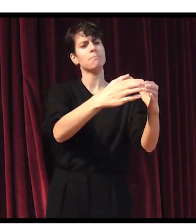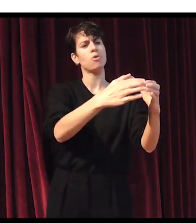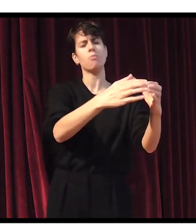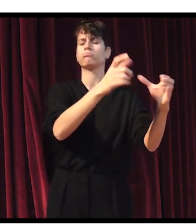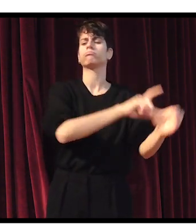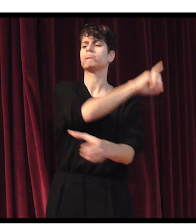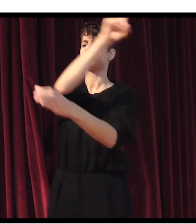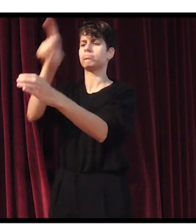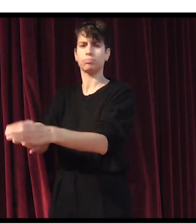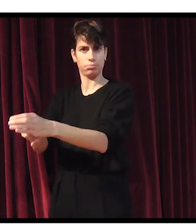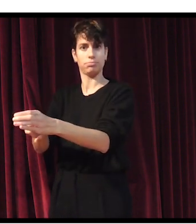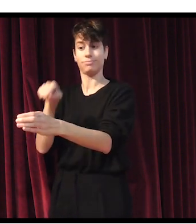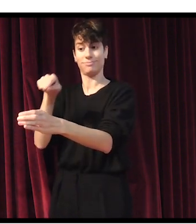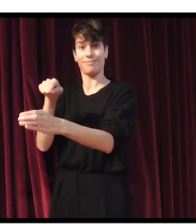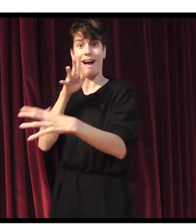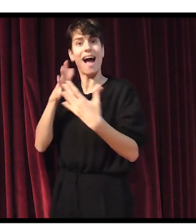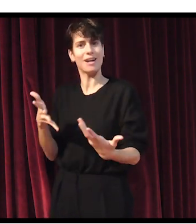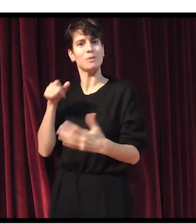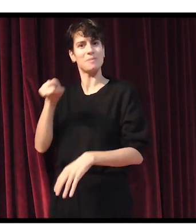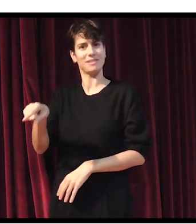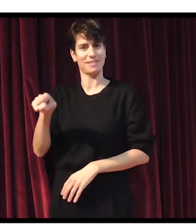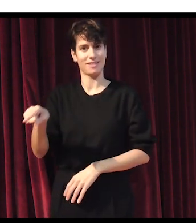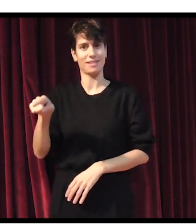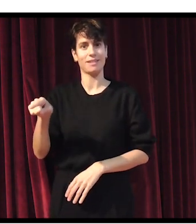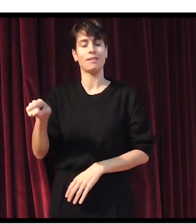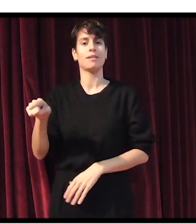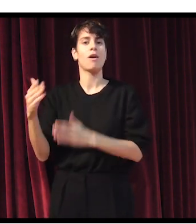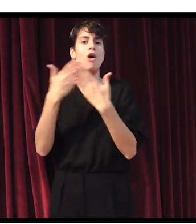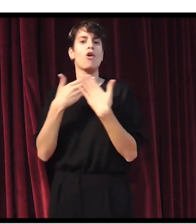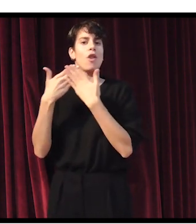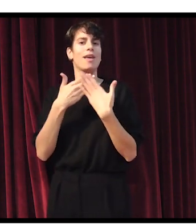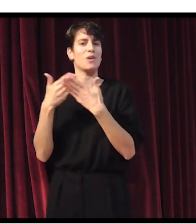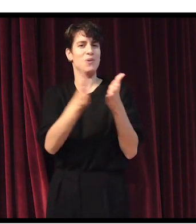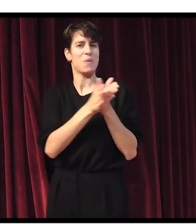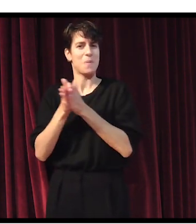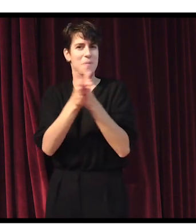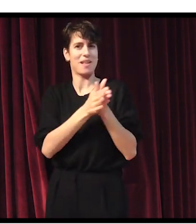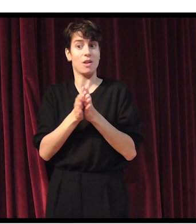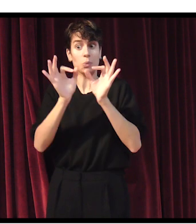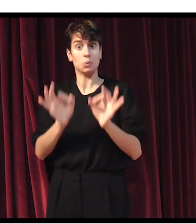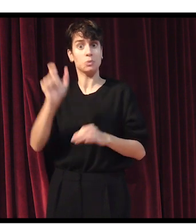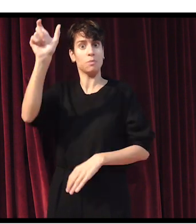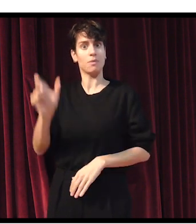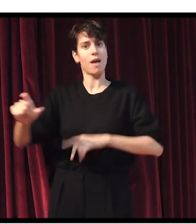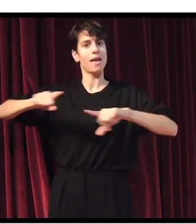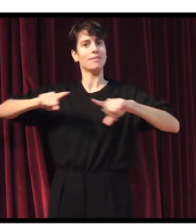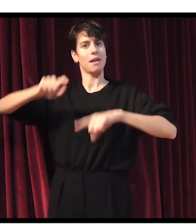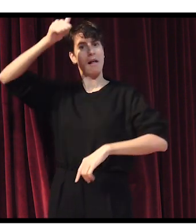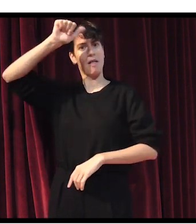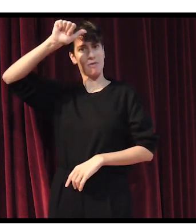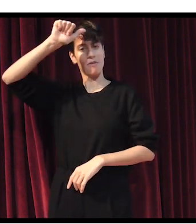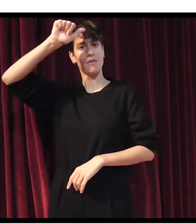actualmente está y donde se encuentra con muchos amigos del colegio y donde casualmente el entrenador es el padre de uno de sus compañeros. La acogida fue